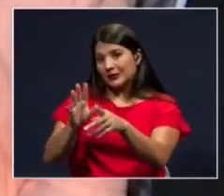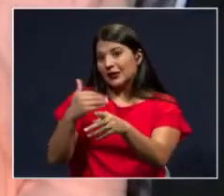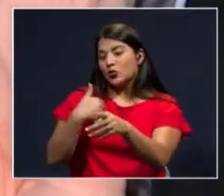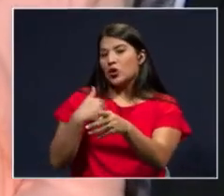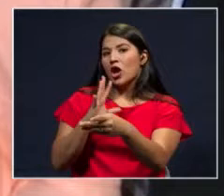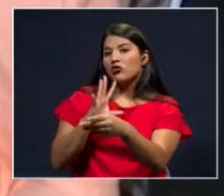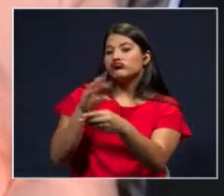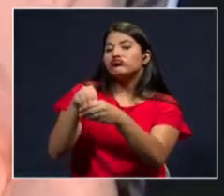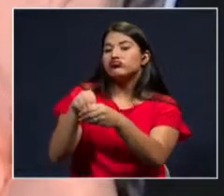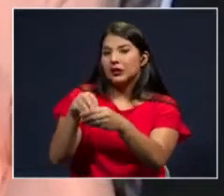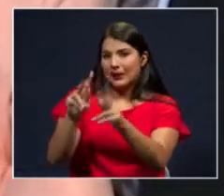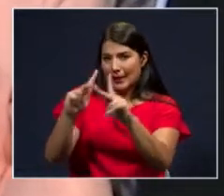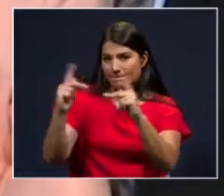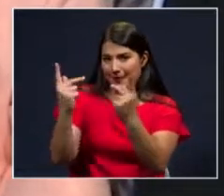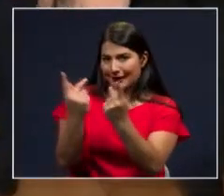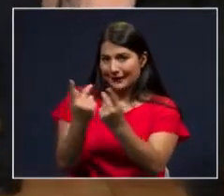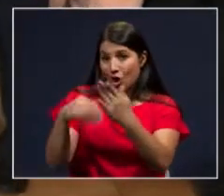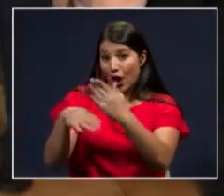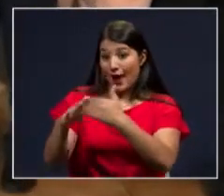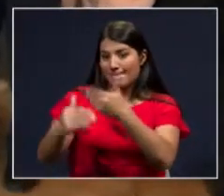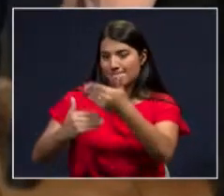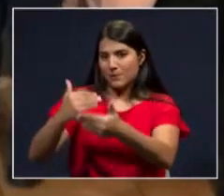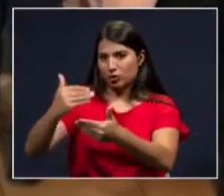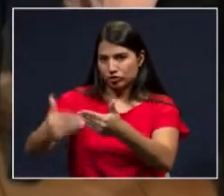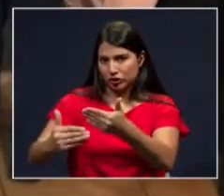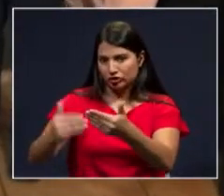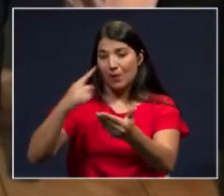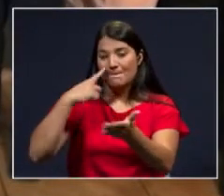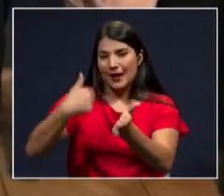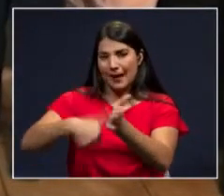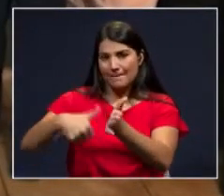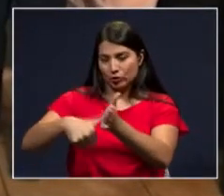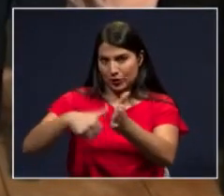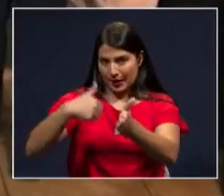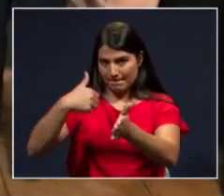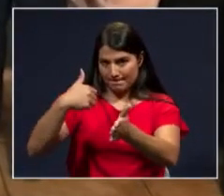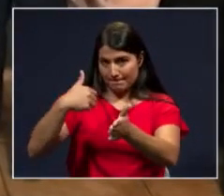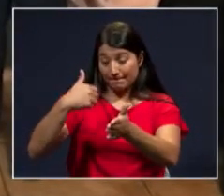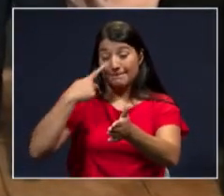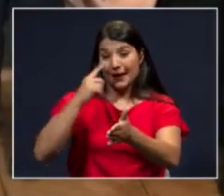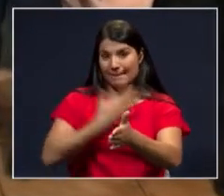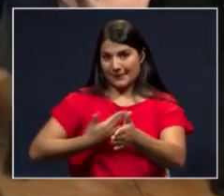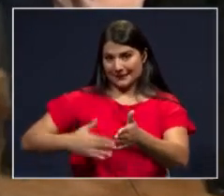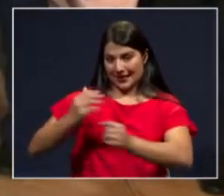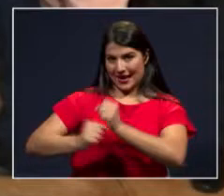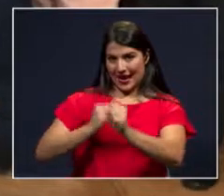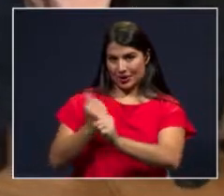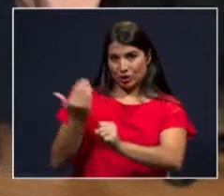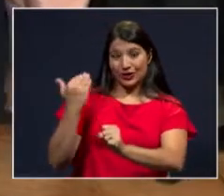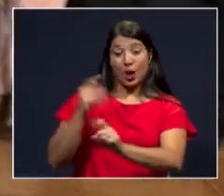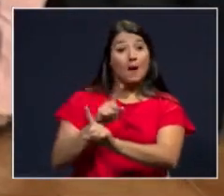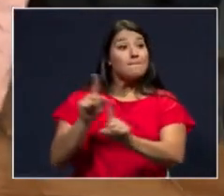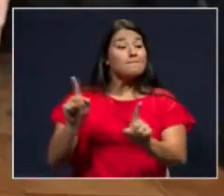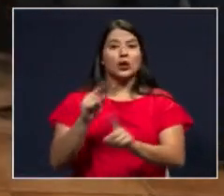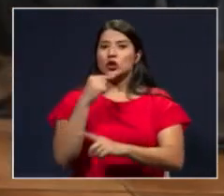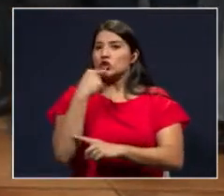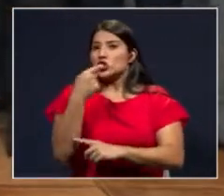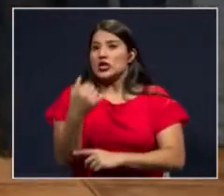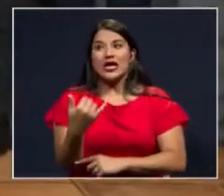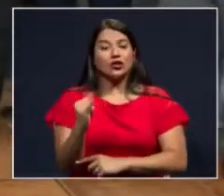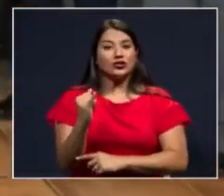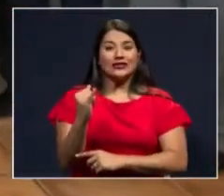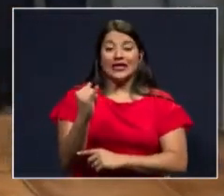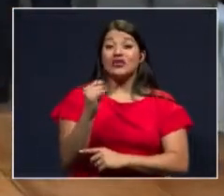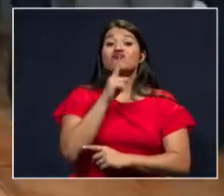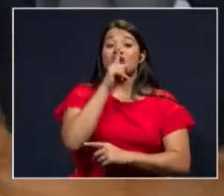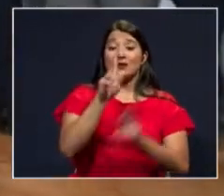las elecciones presidenciales del año anterior. Sin embargo, no confirmaron si efectivamente el partido recibía grandes cantidades de dinero